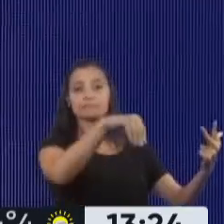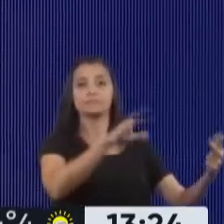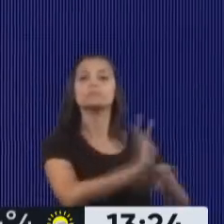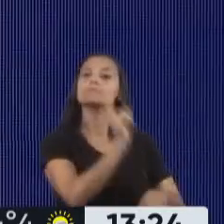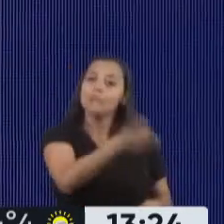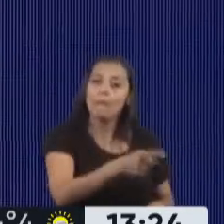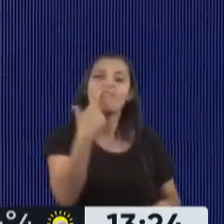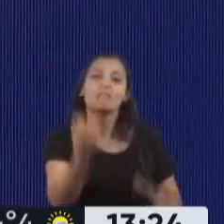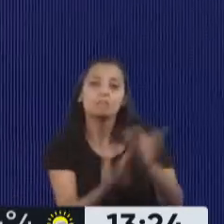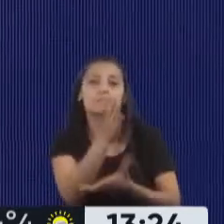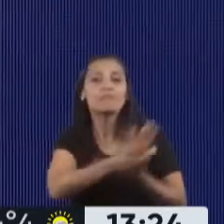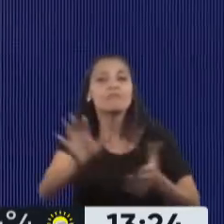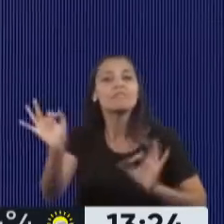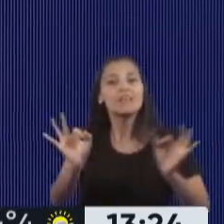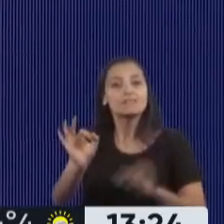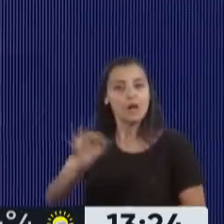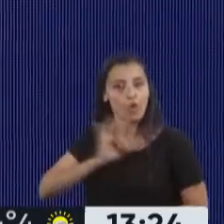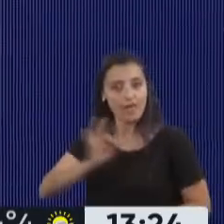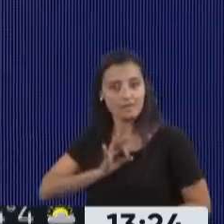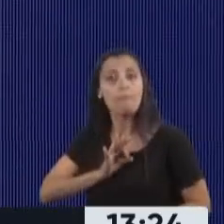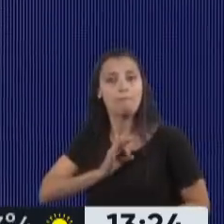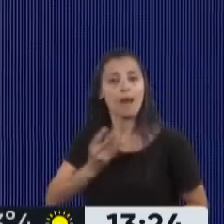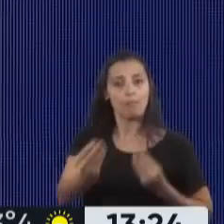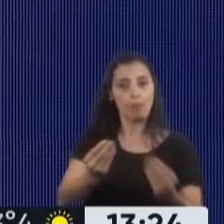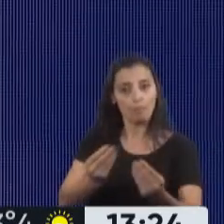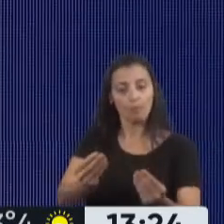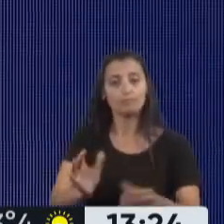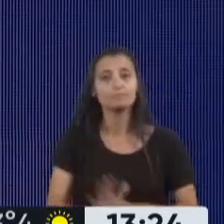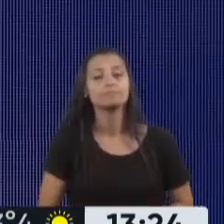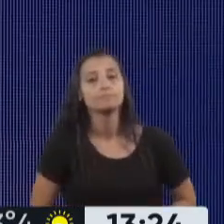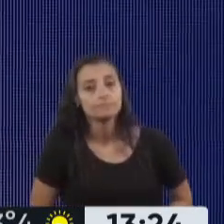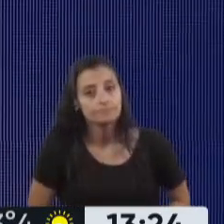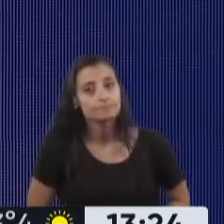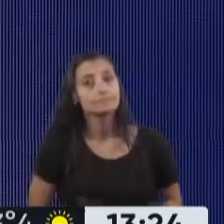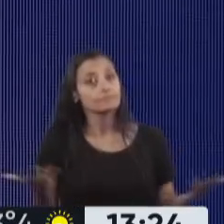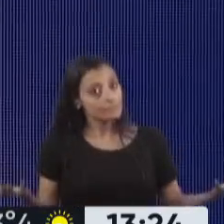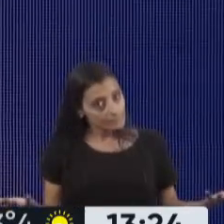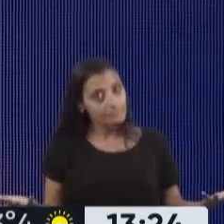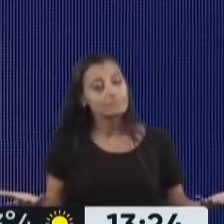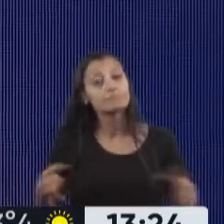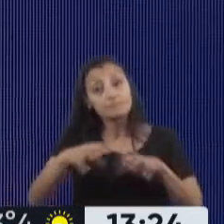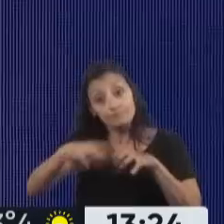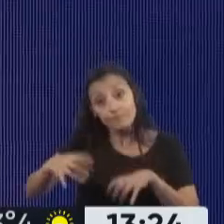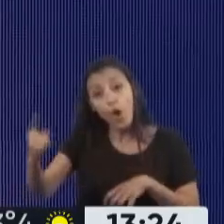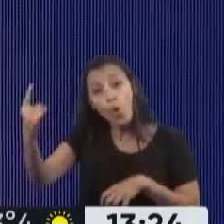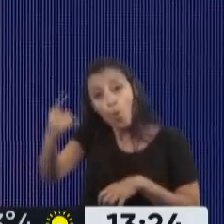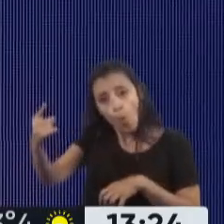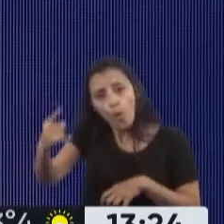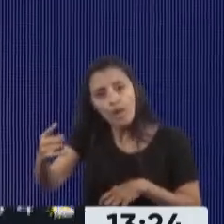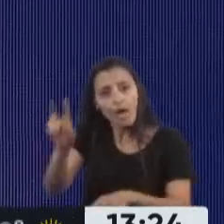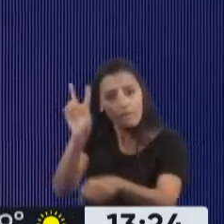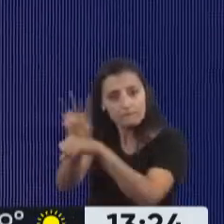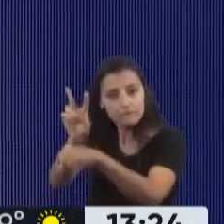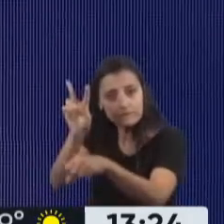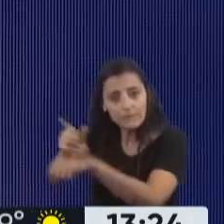maldad adicional, pero, digamos, con lo cual va a ser una unidad destinada a cuidar